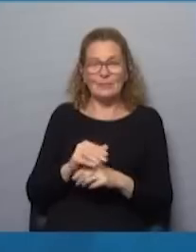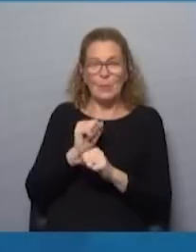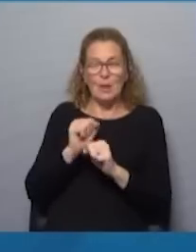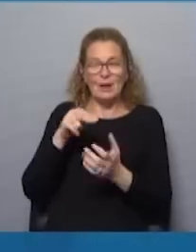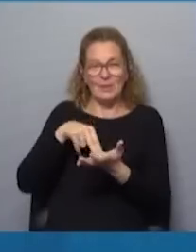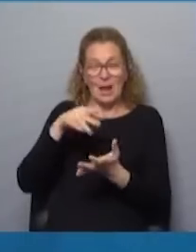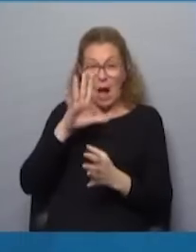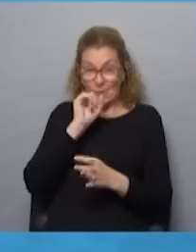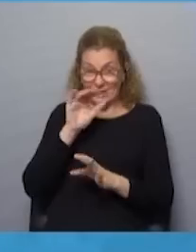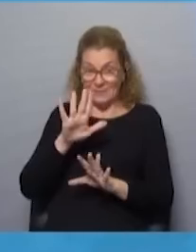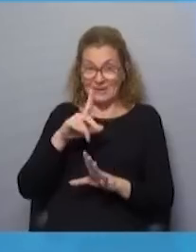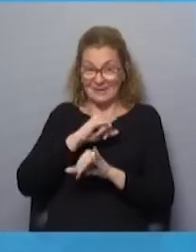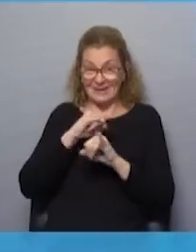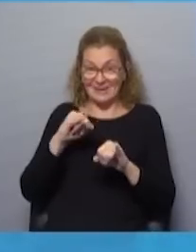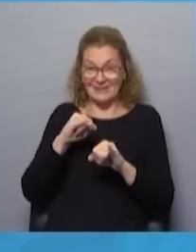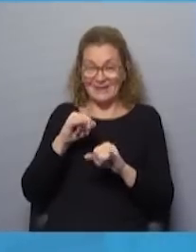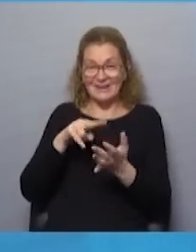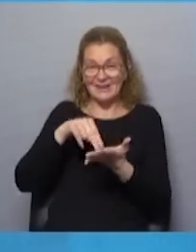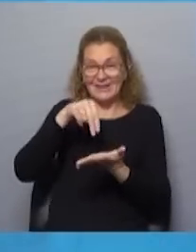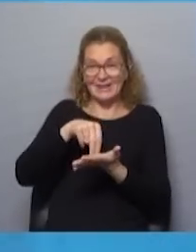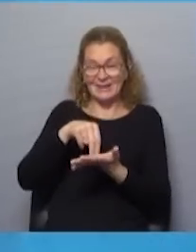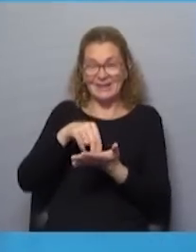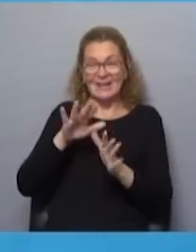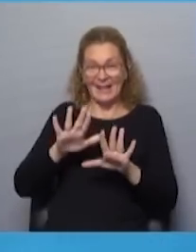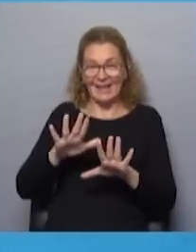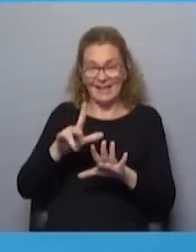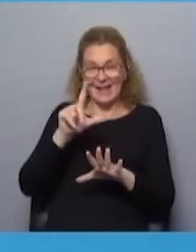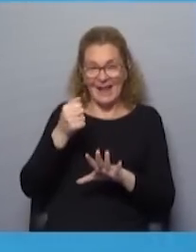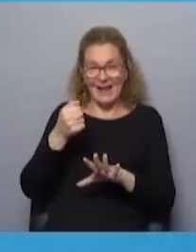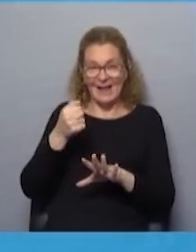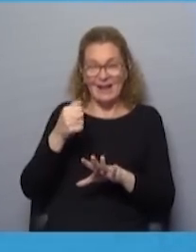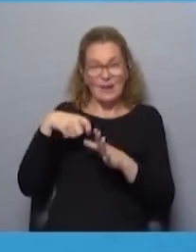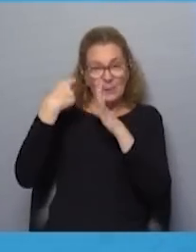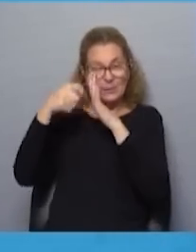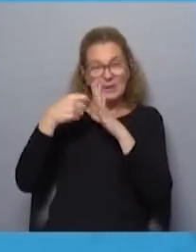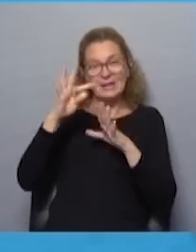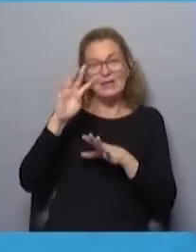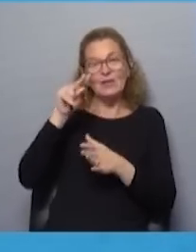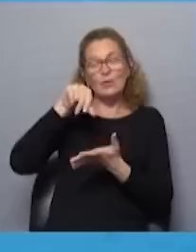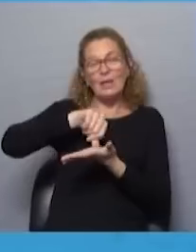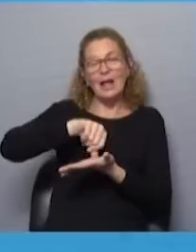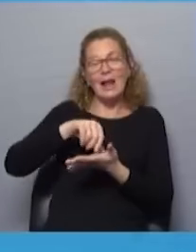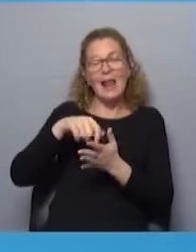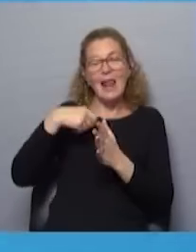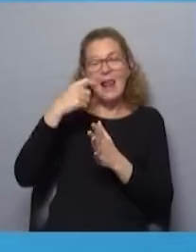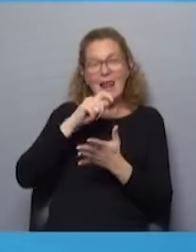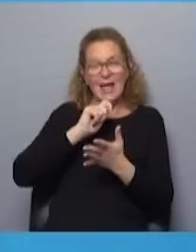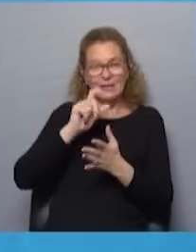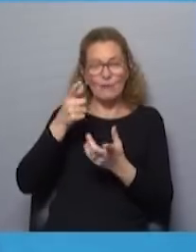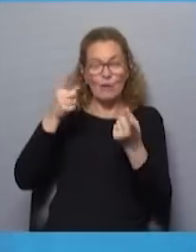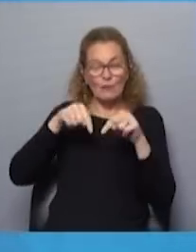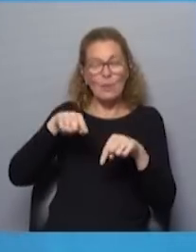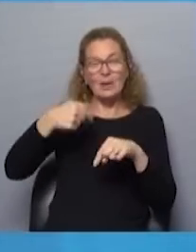aguantamos y ya terminamos la programación de la letra chica